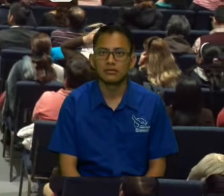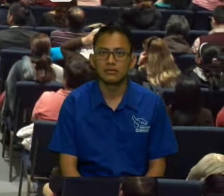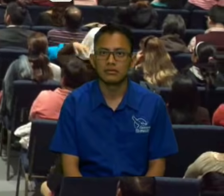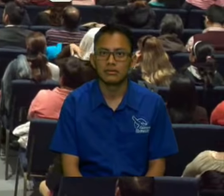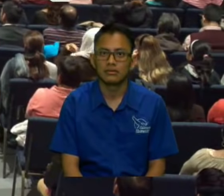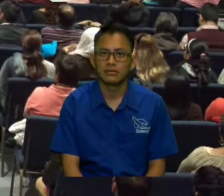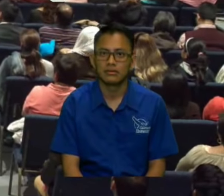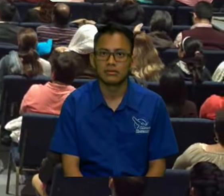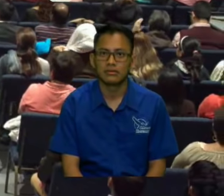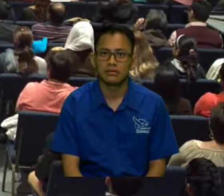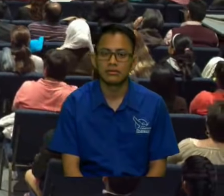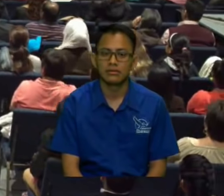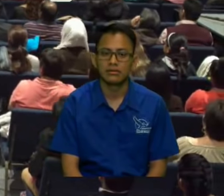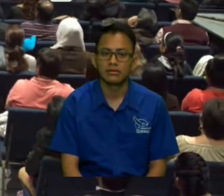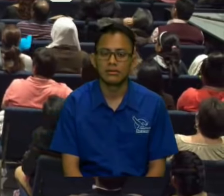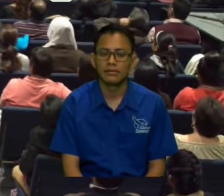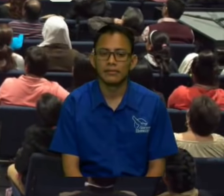hasta 1010.